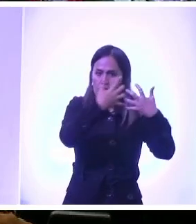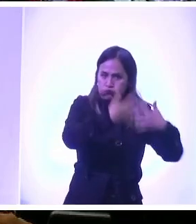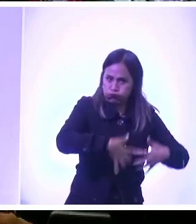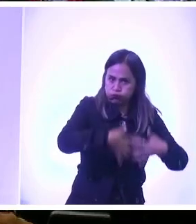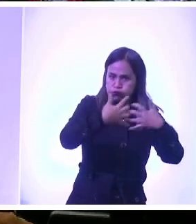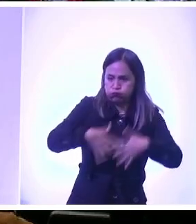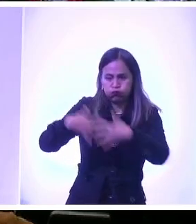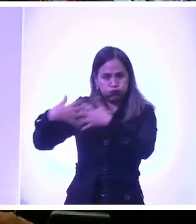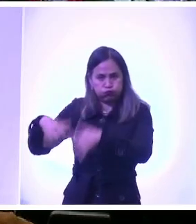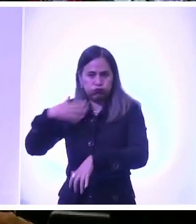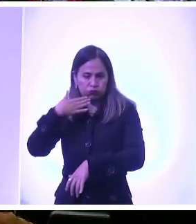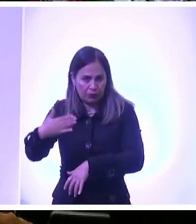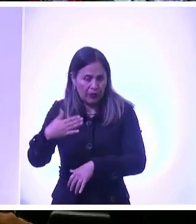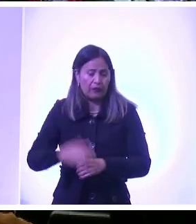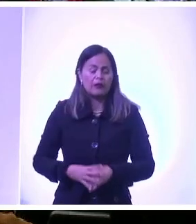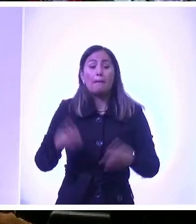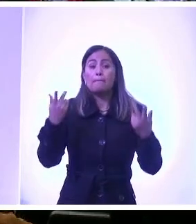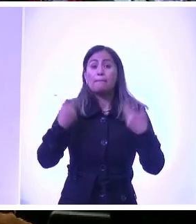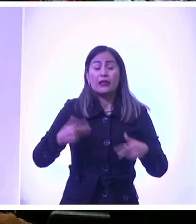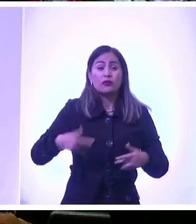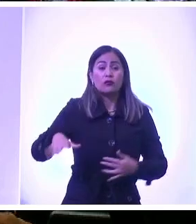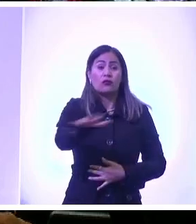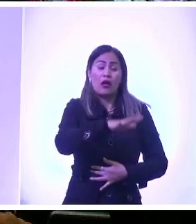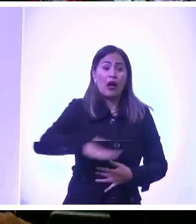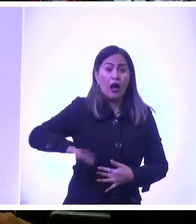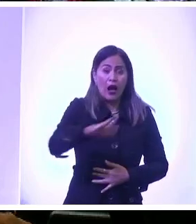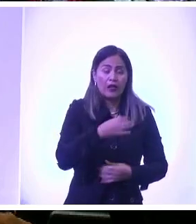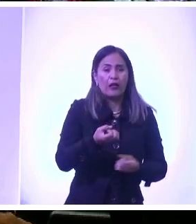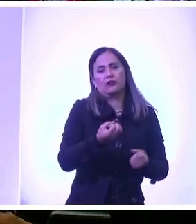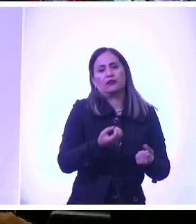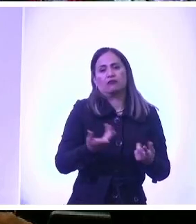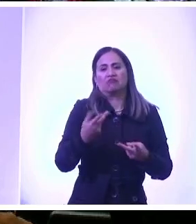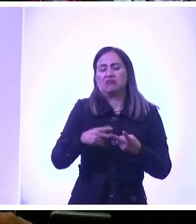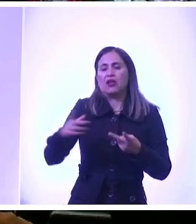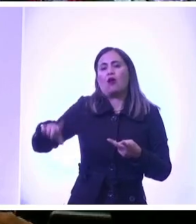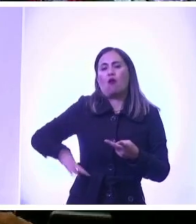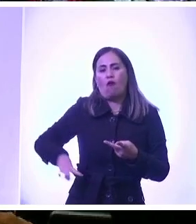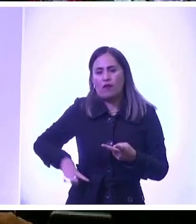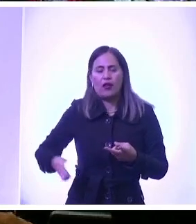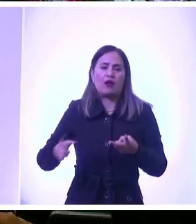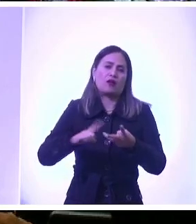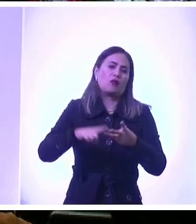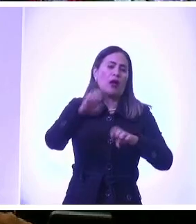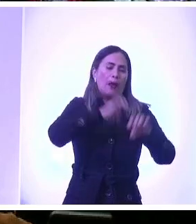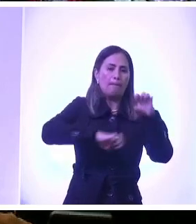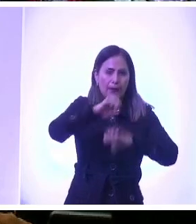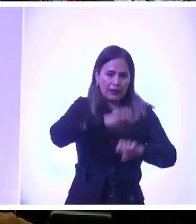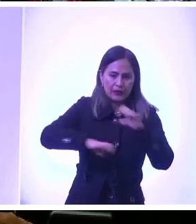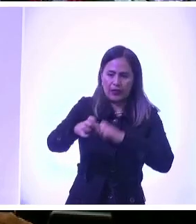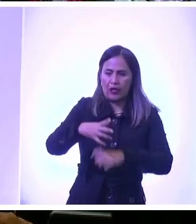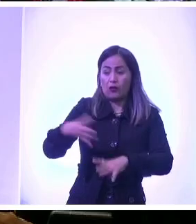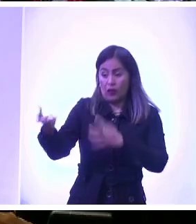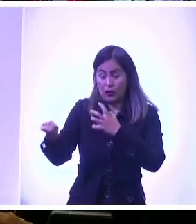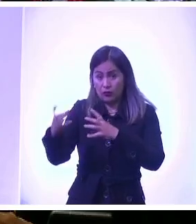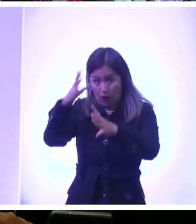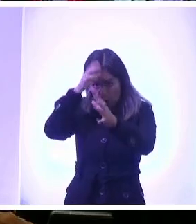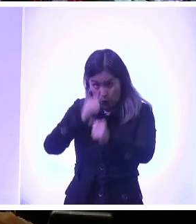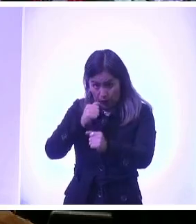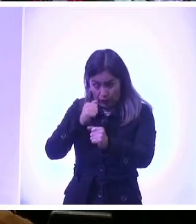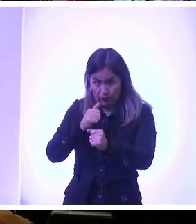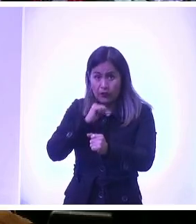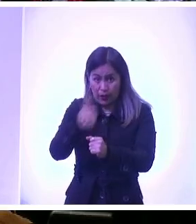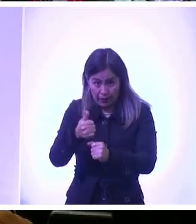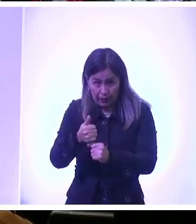podemos vivir la sociedad el gobierno y los empresarios sin esta tricotomía o sin esta alianza que tenemos que